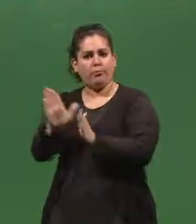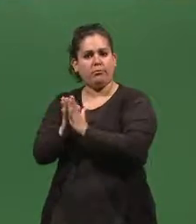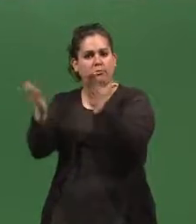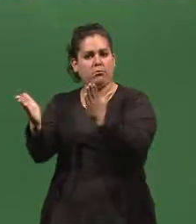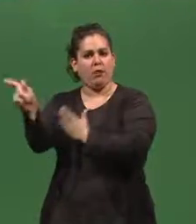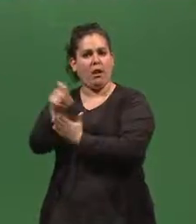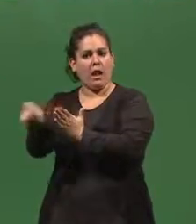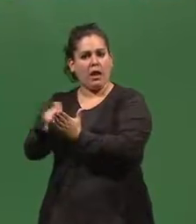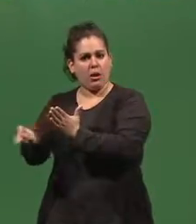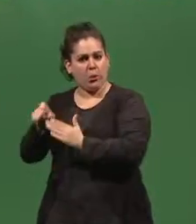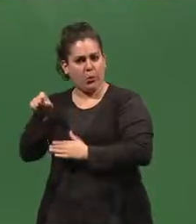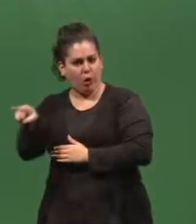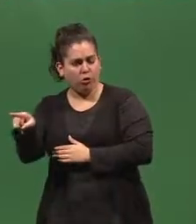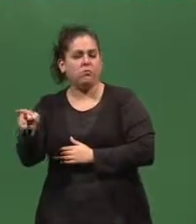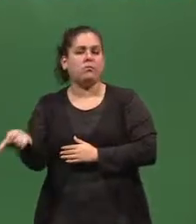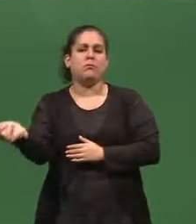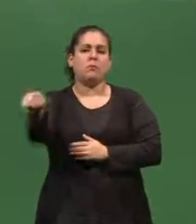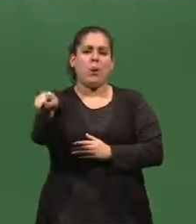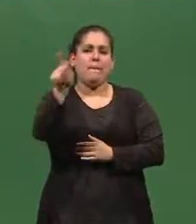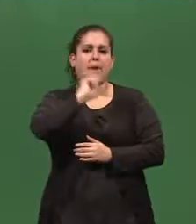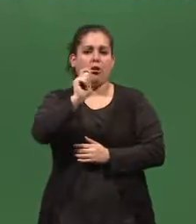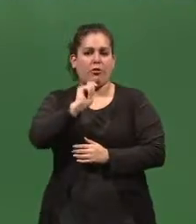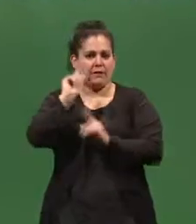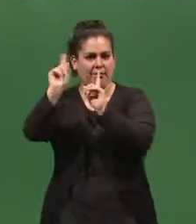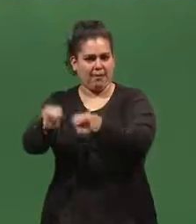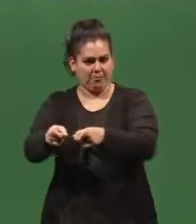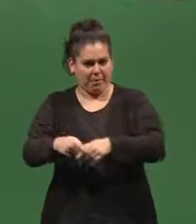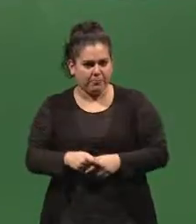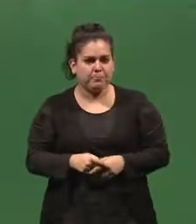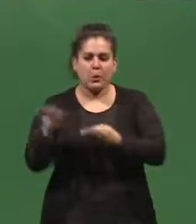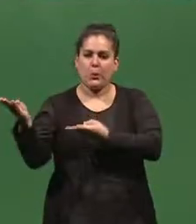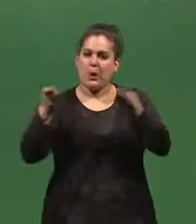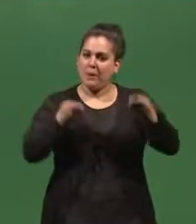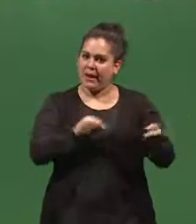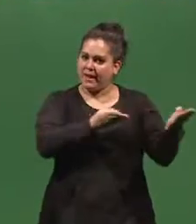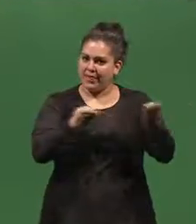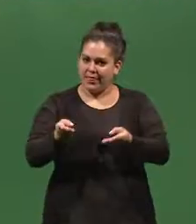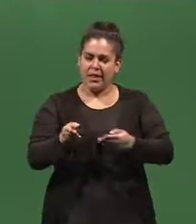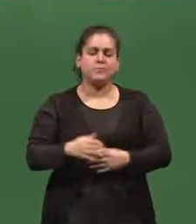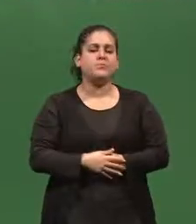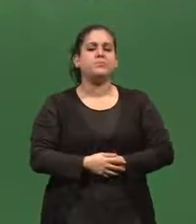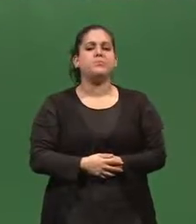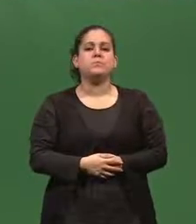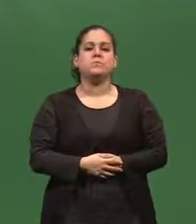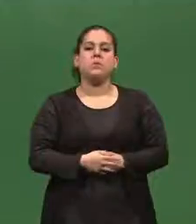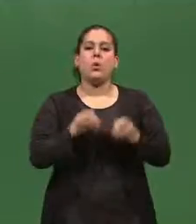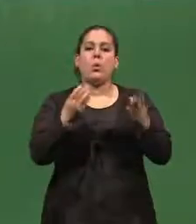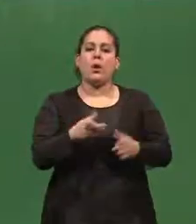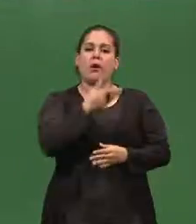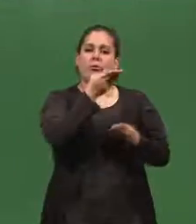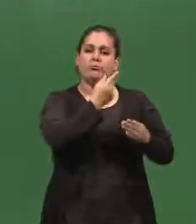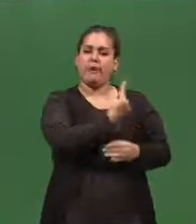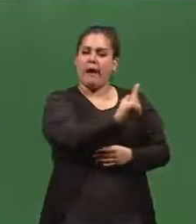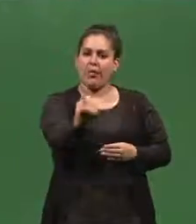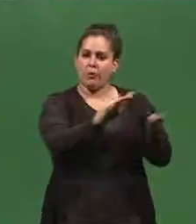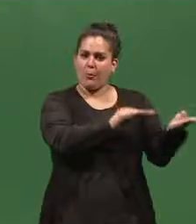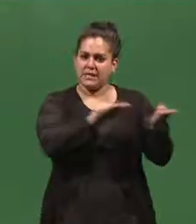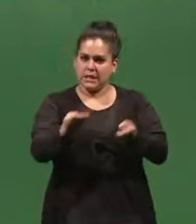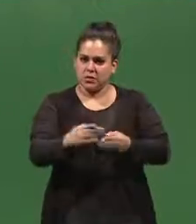Juzgada Fraudulenta y una periodista parlamentaria, a quien les doy la bienvenida. Muy bienvenidos, gracias. Bienvenidos a todos. Gracias. Bueno, paso a